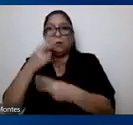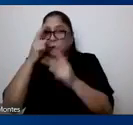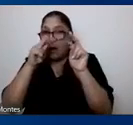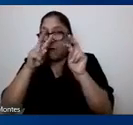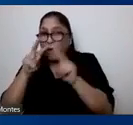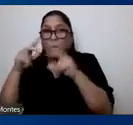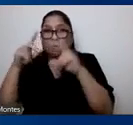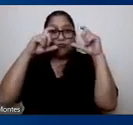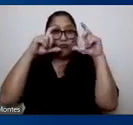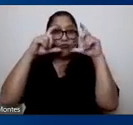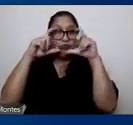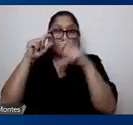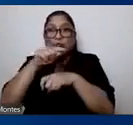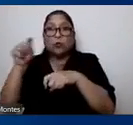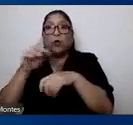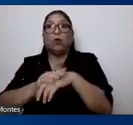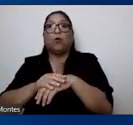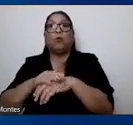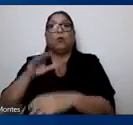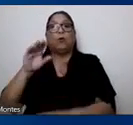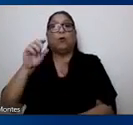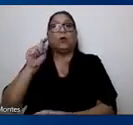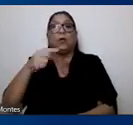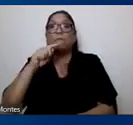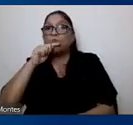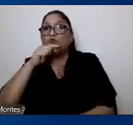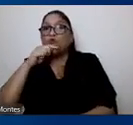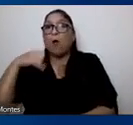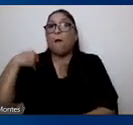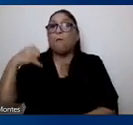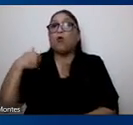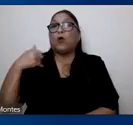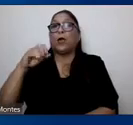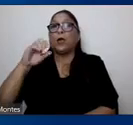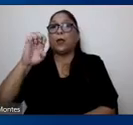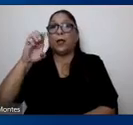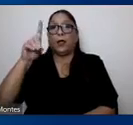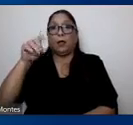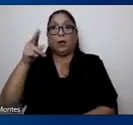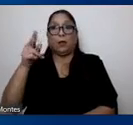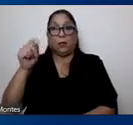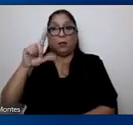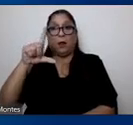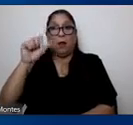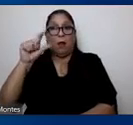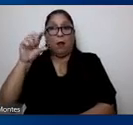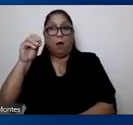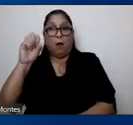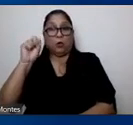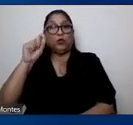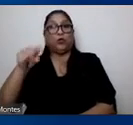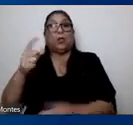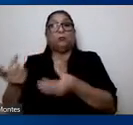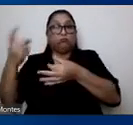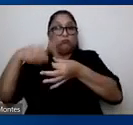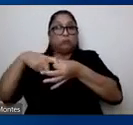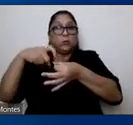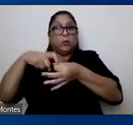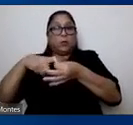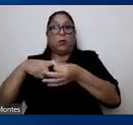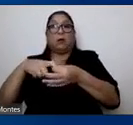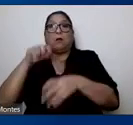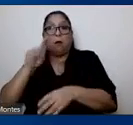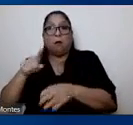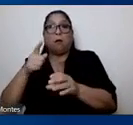figuras como Edith Lagos, una joven huamanguina que se integra desde el inicio de la fundacional de Sendero